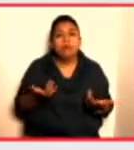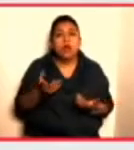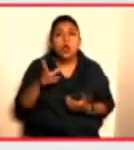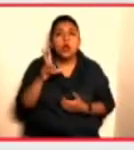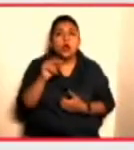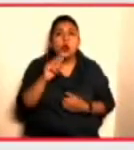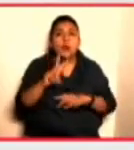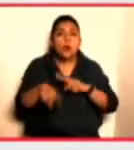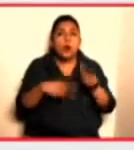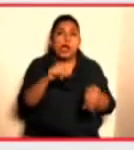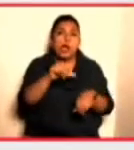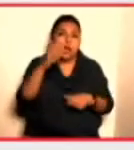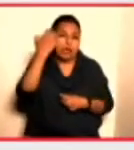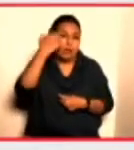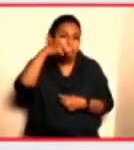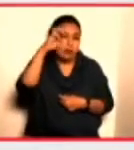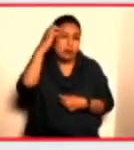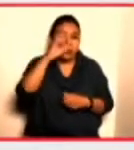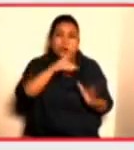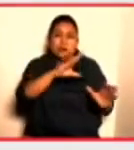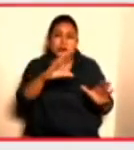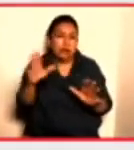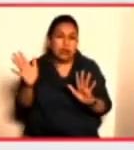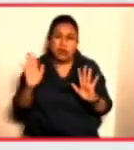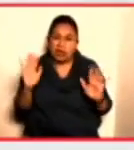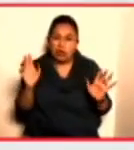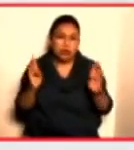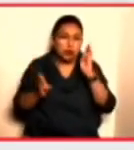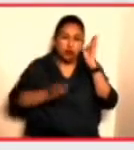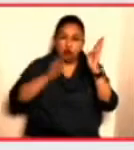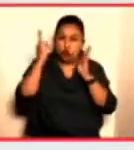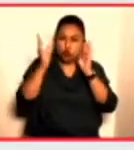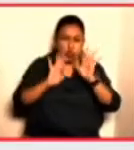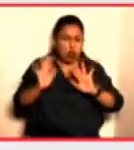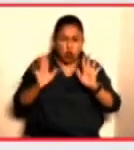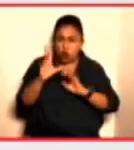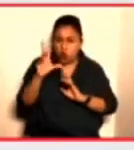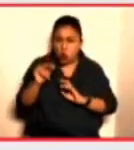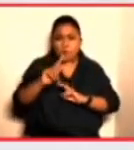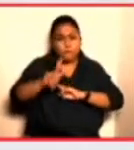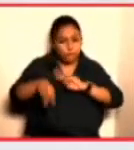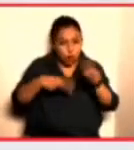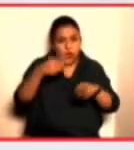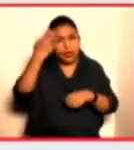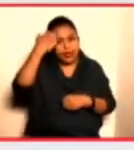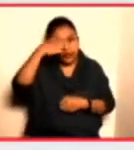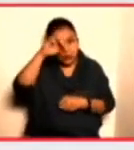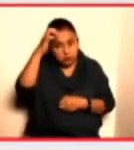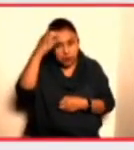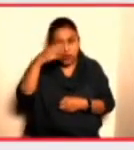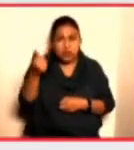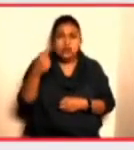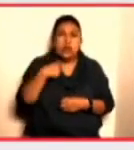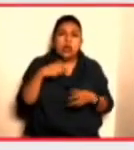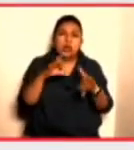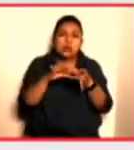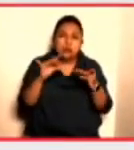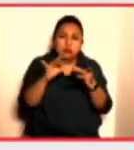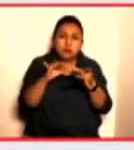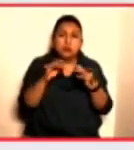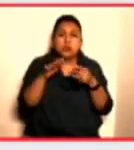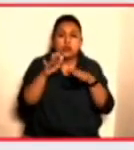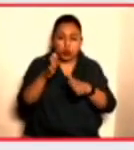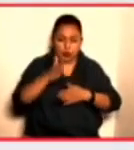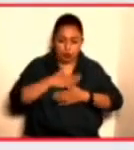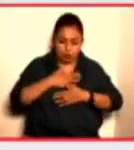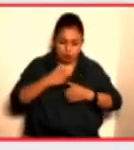asistiendo a una experiencia académica o museística, sino que está asistiendo a una experiencia que le habla directamente sobre sí